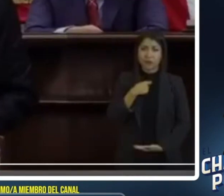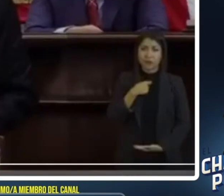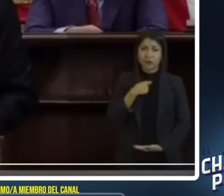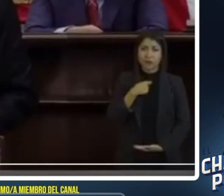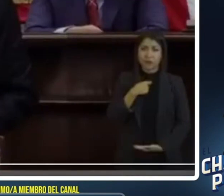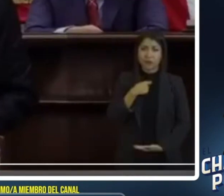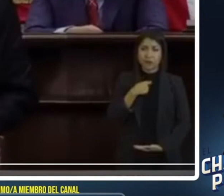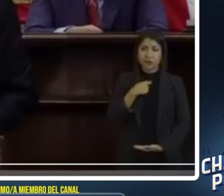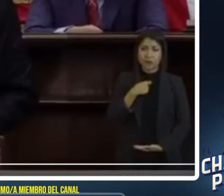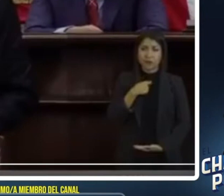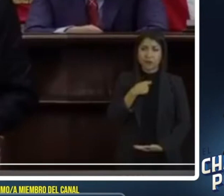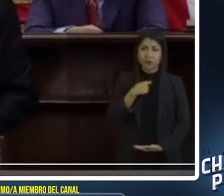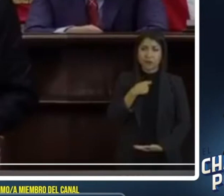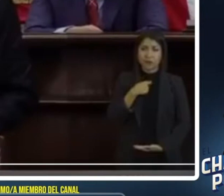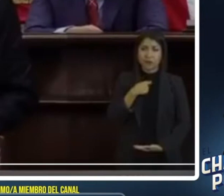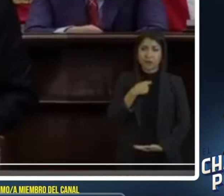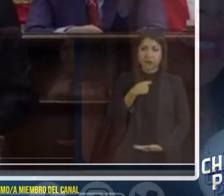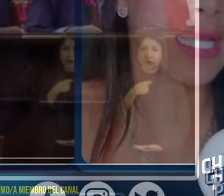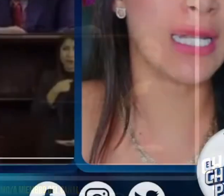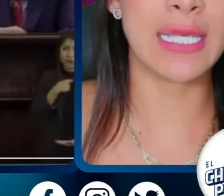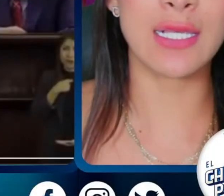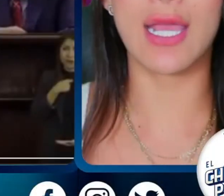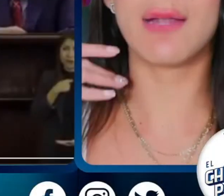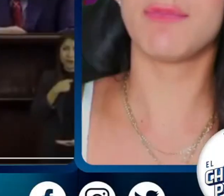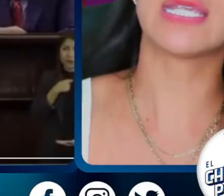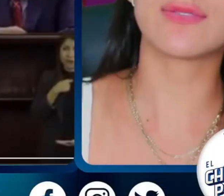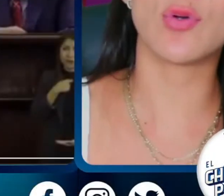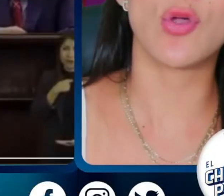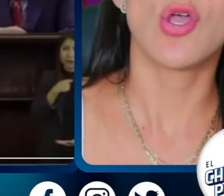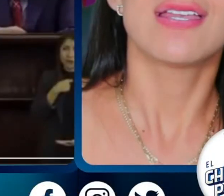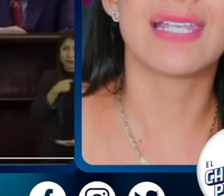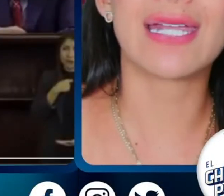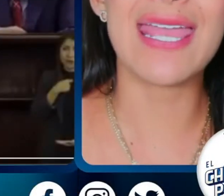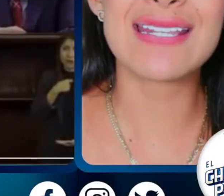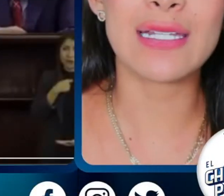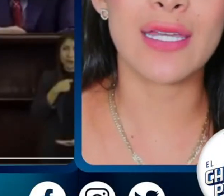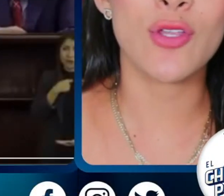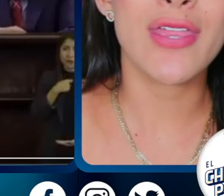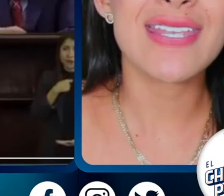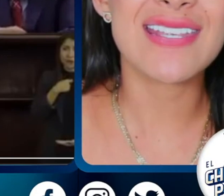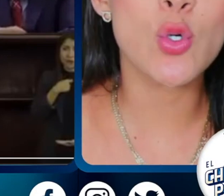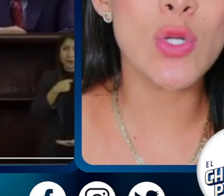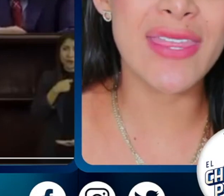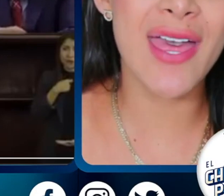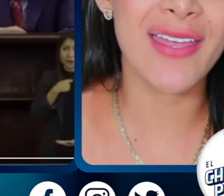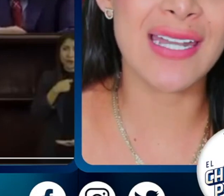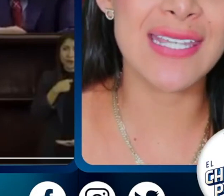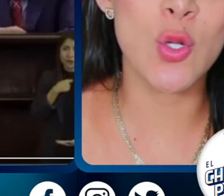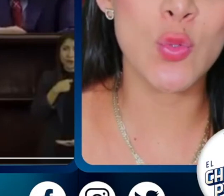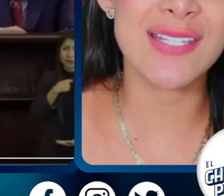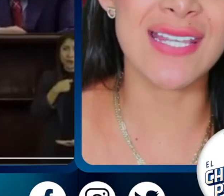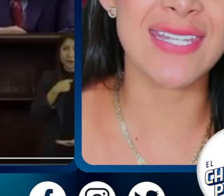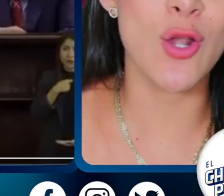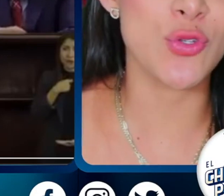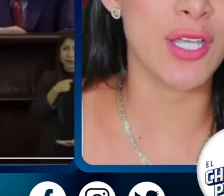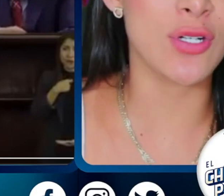Bueno, pues esta es la declaración por parte de Adán Augusto, que entre él y el mismo exsecretario de Seguridad, García Luna,